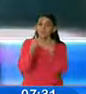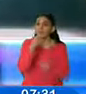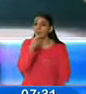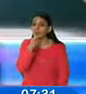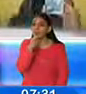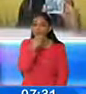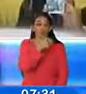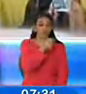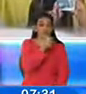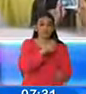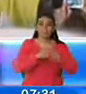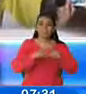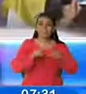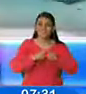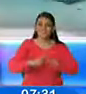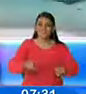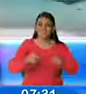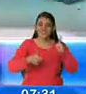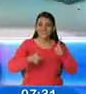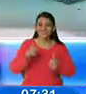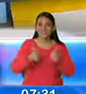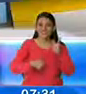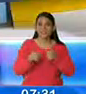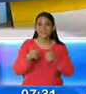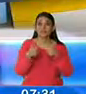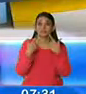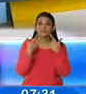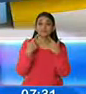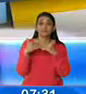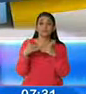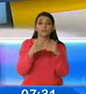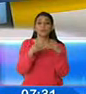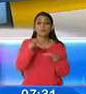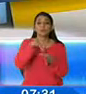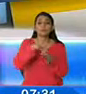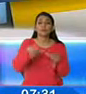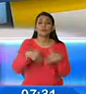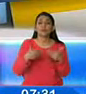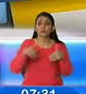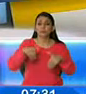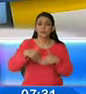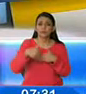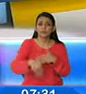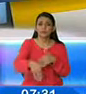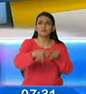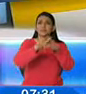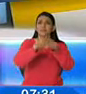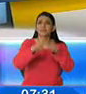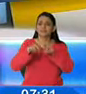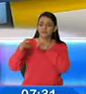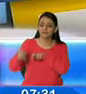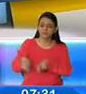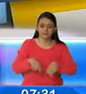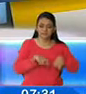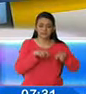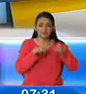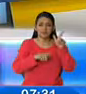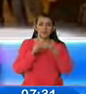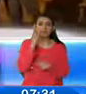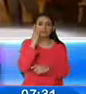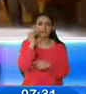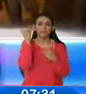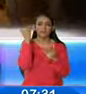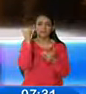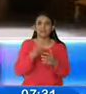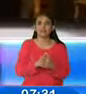las distintas dignidades, analizando el panorama democrático que vivió el país con diferentes expertos políticos.